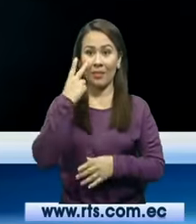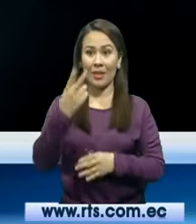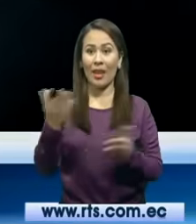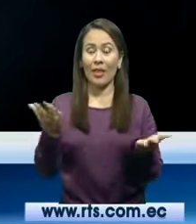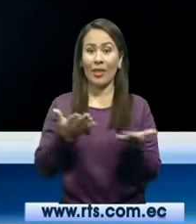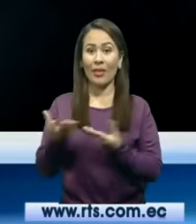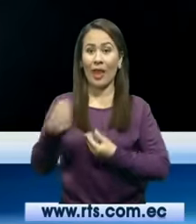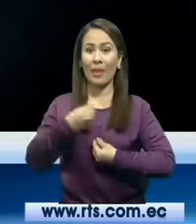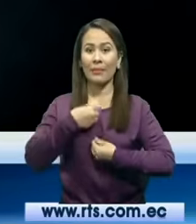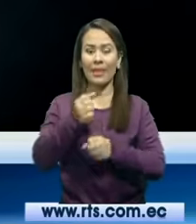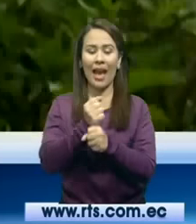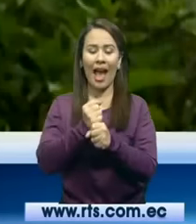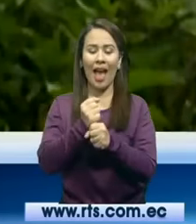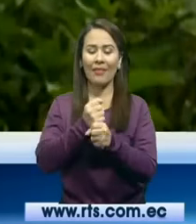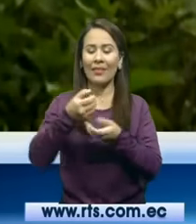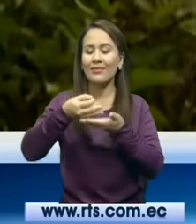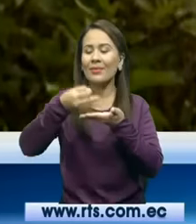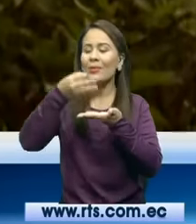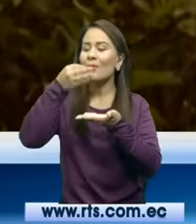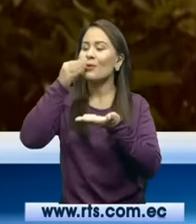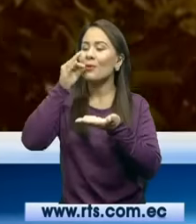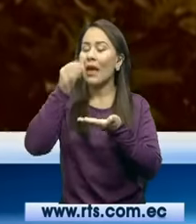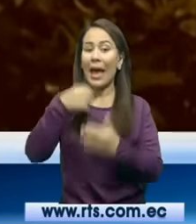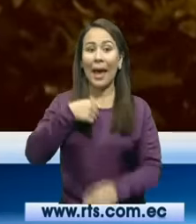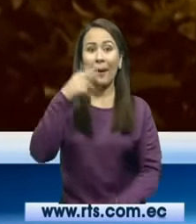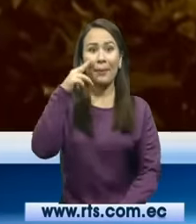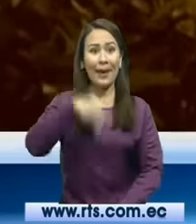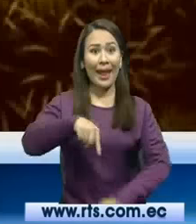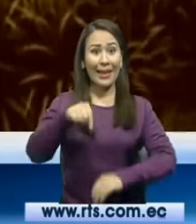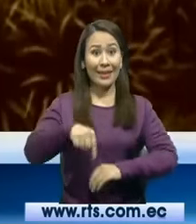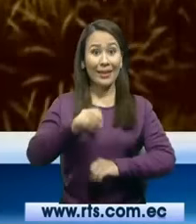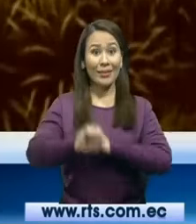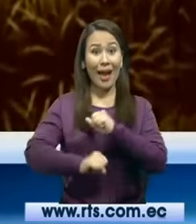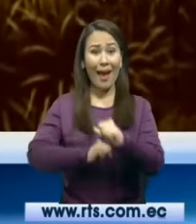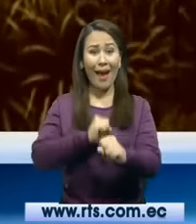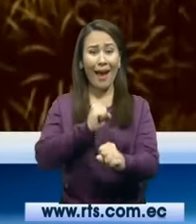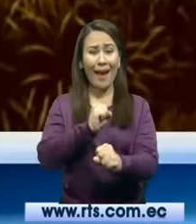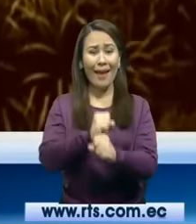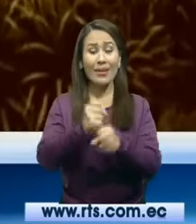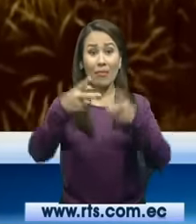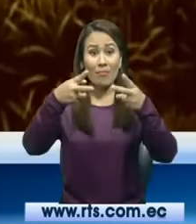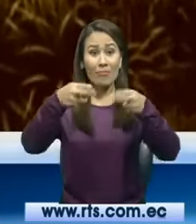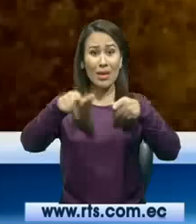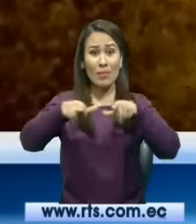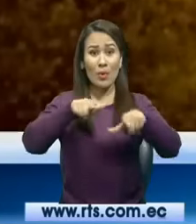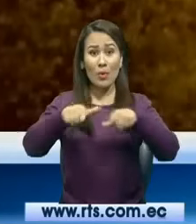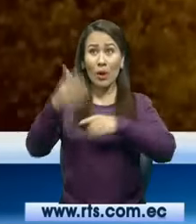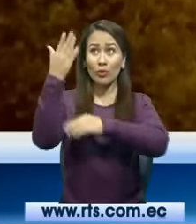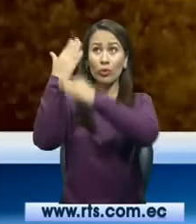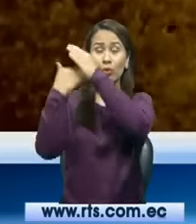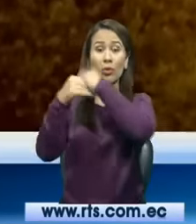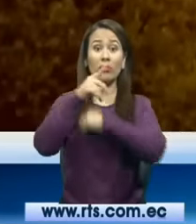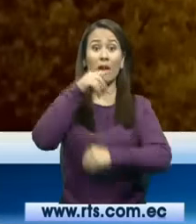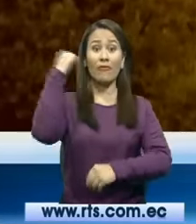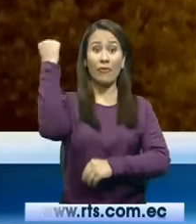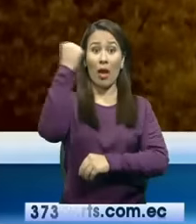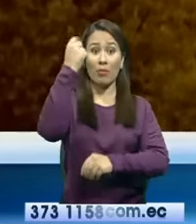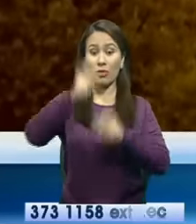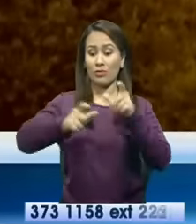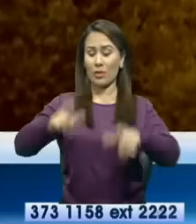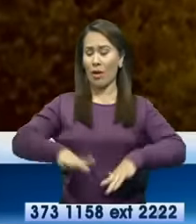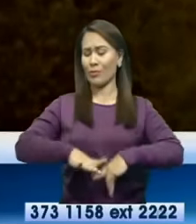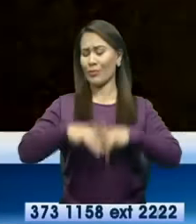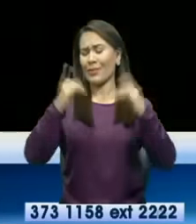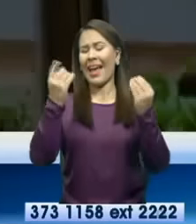café, resulta fácil imaginar cómo cientos de años atrás, en este mismo lugar, personajes ilustres hicieron